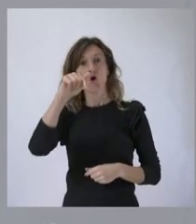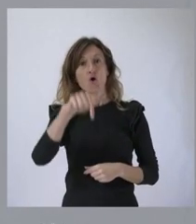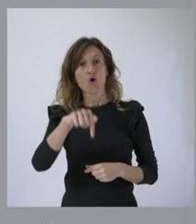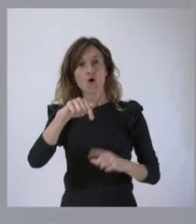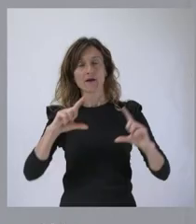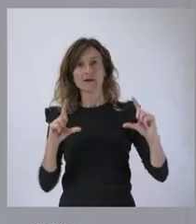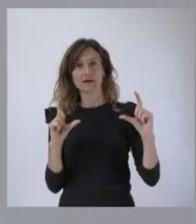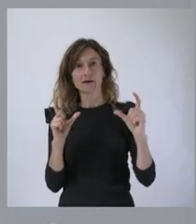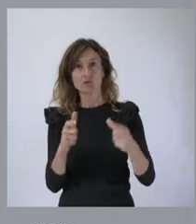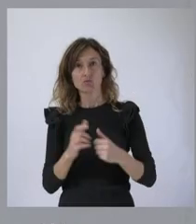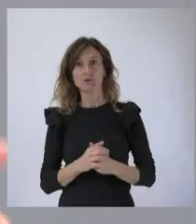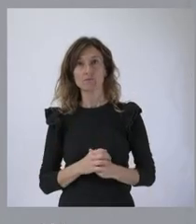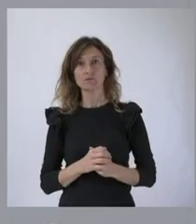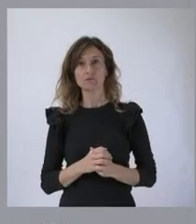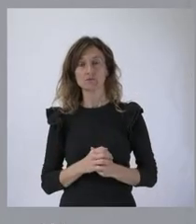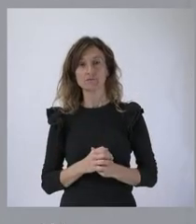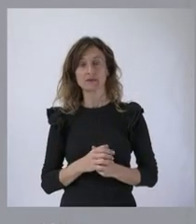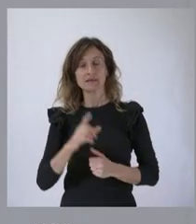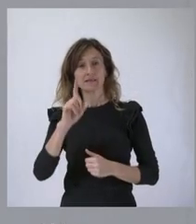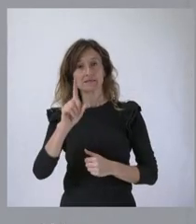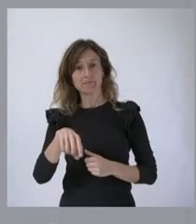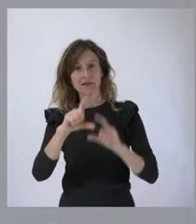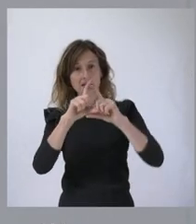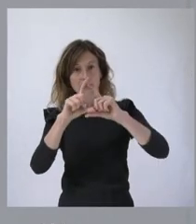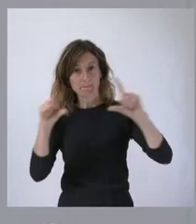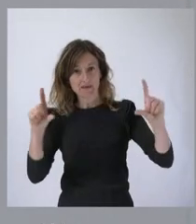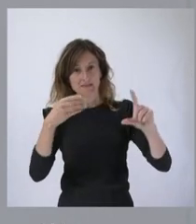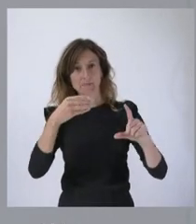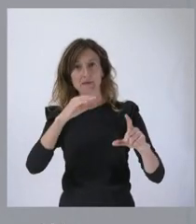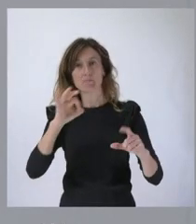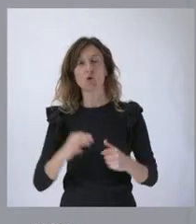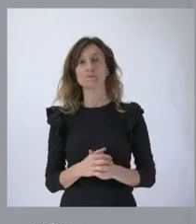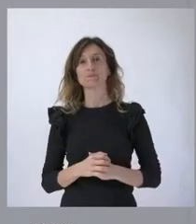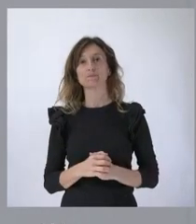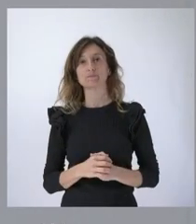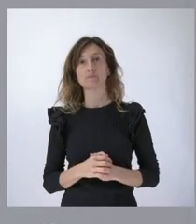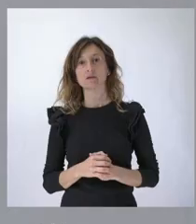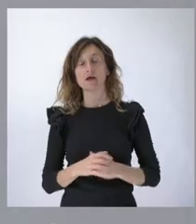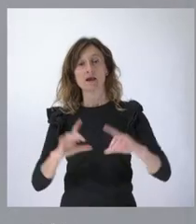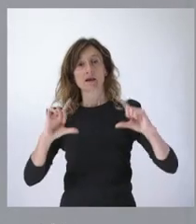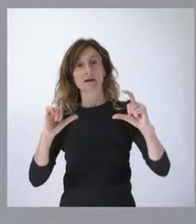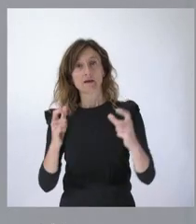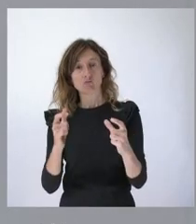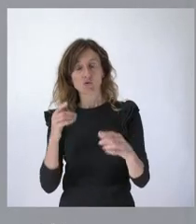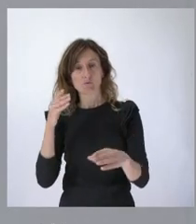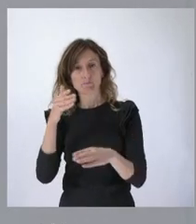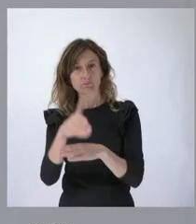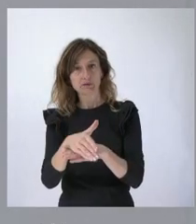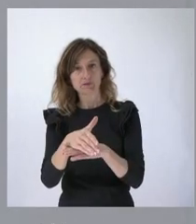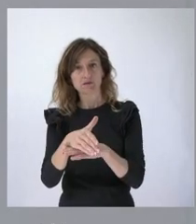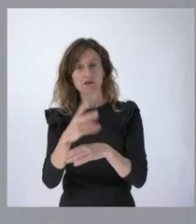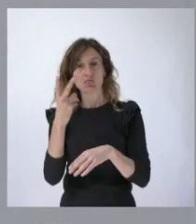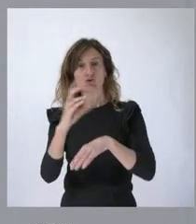estas horas con la propia empresa Bimbo que a esa reunión asisten las dos